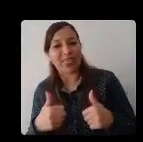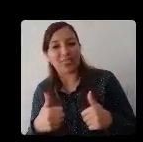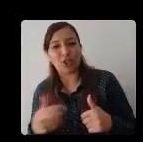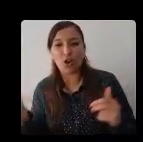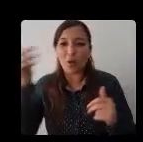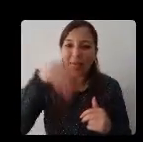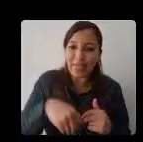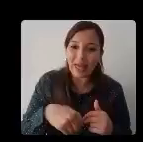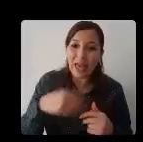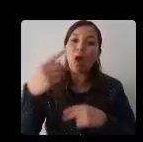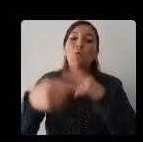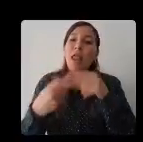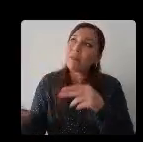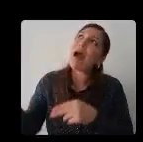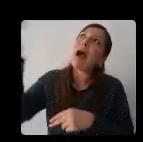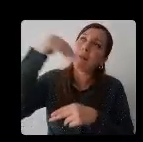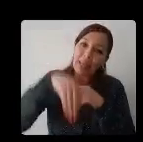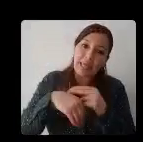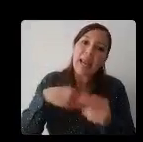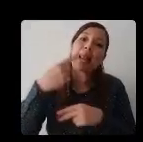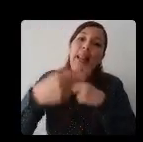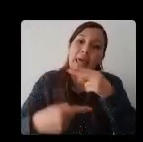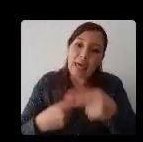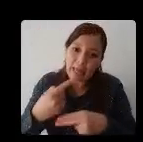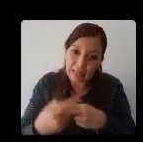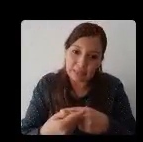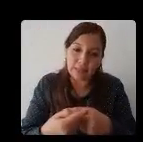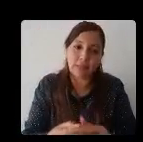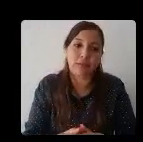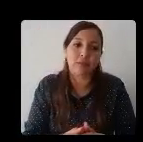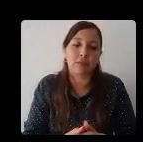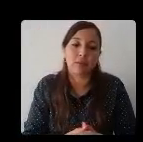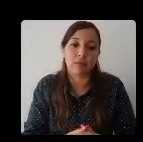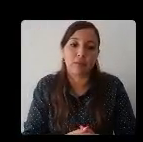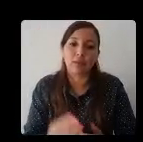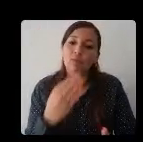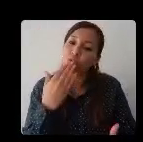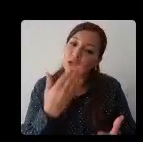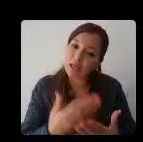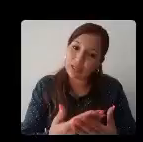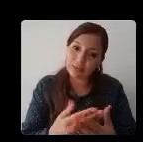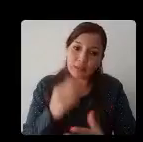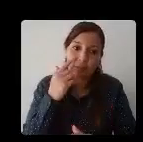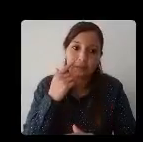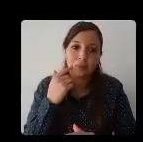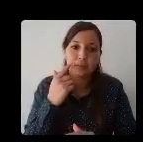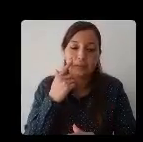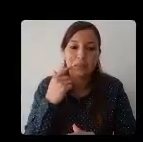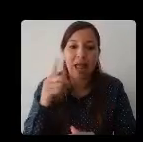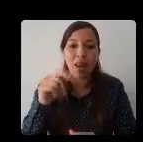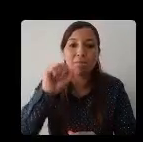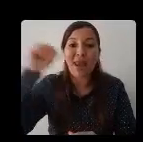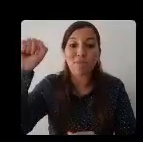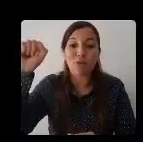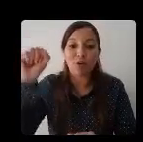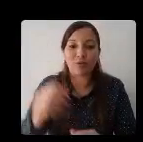todas esas cosas, gracias a Turismo Emprende, lo hemos obtenido y ahora mismo creo que ya estamos ya publicando nuestras fotos